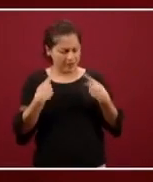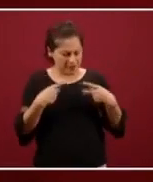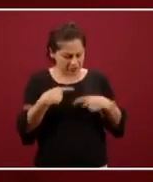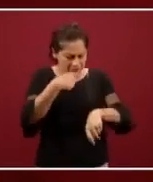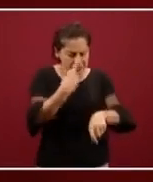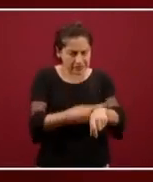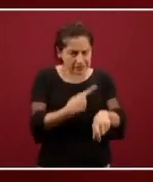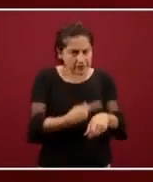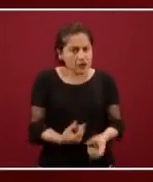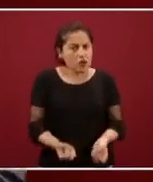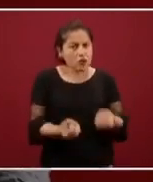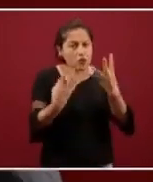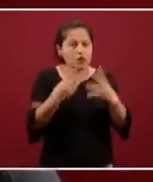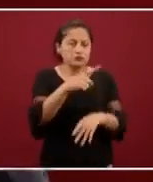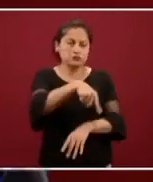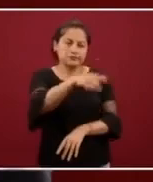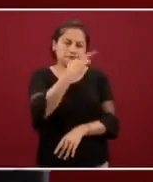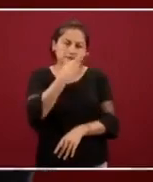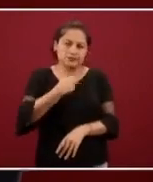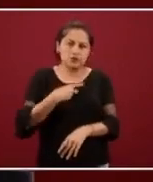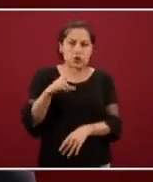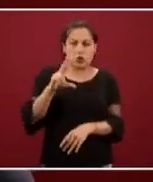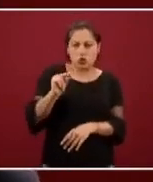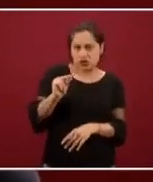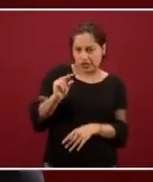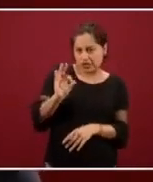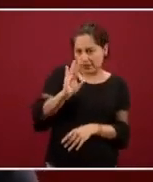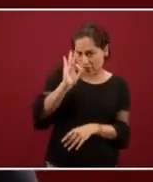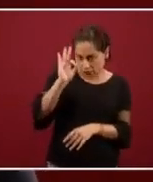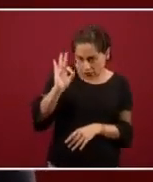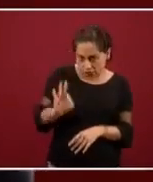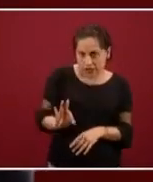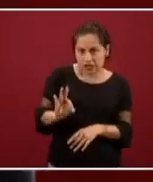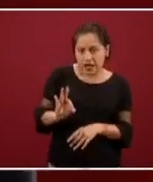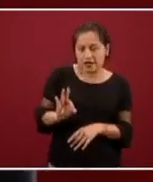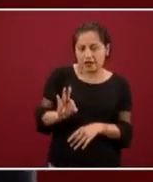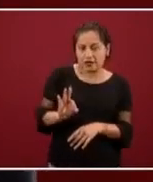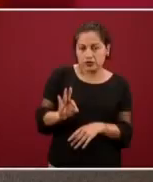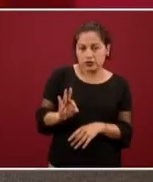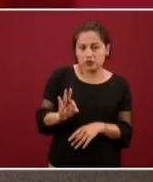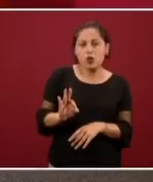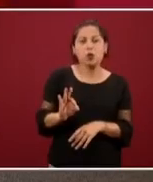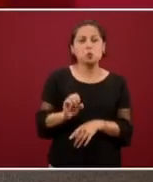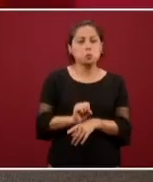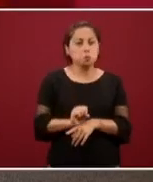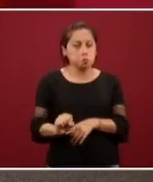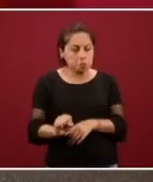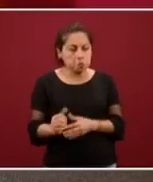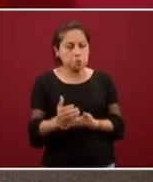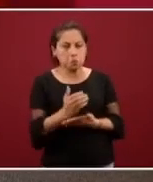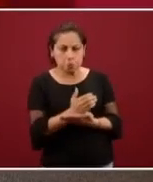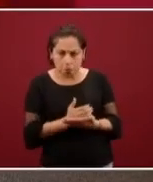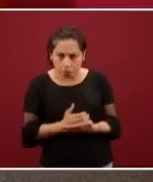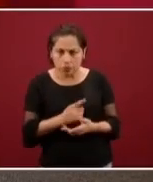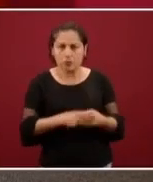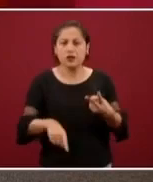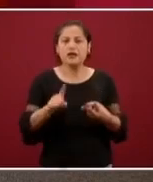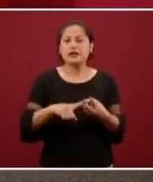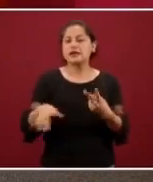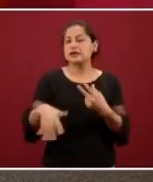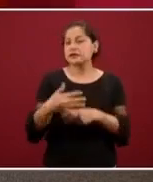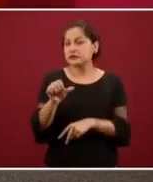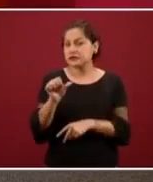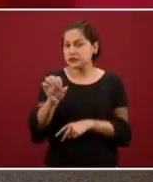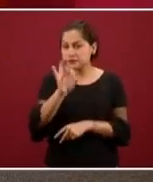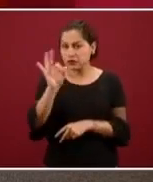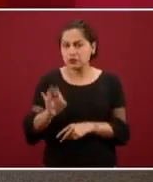que un promedio es 80% recuperación sencilla, por decirlo así, un 15, 16% es con